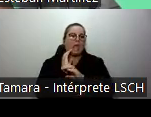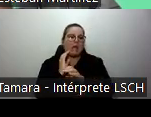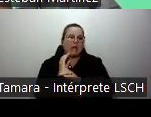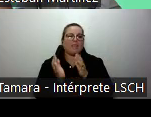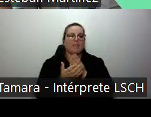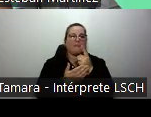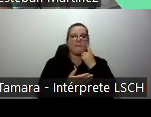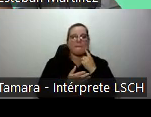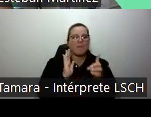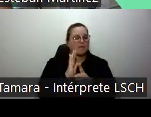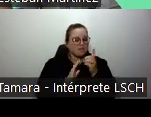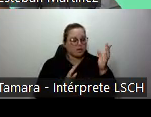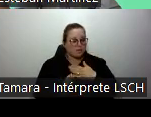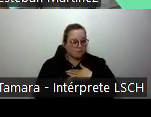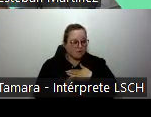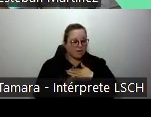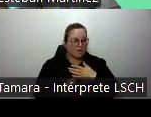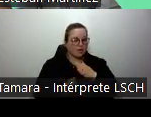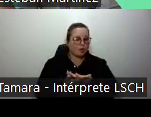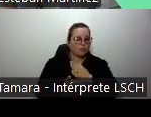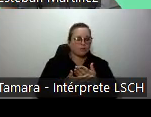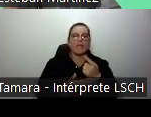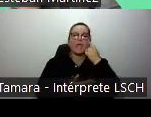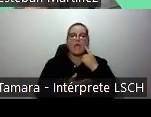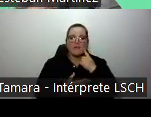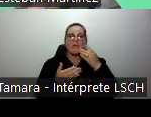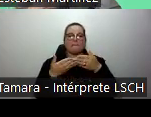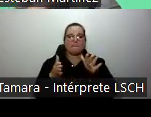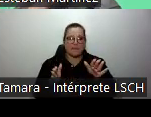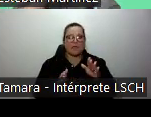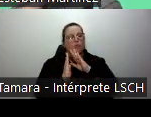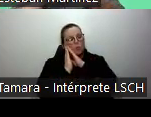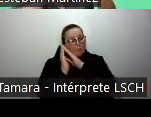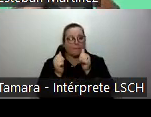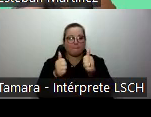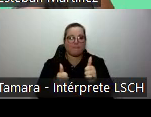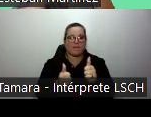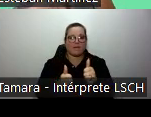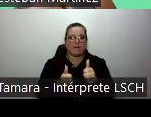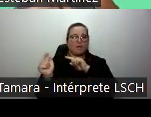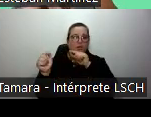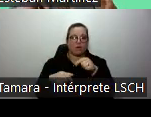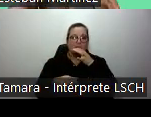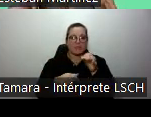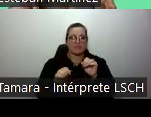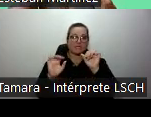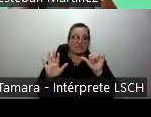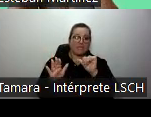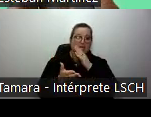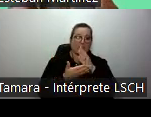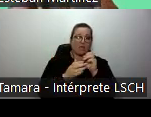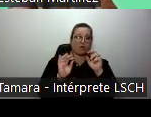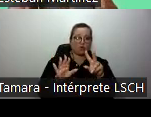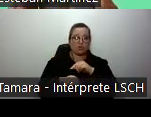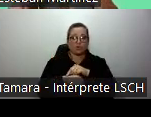aprendiendo desarrollando para lograr estas metas que quieren tener duerman bien se habla hoy en día de que hay que dormir entre 6 8 horas